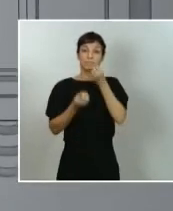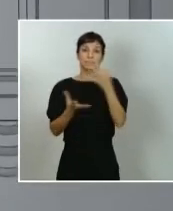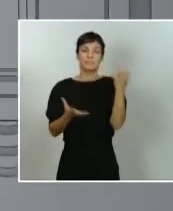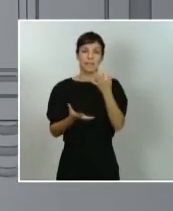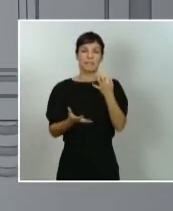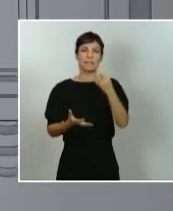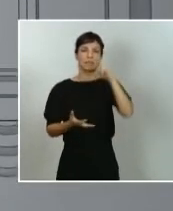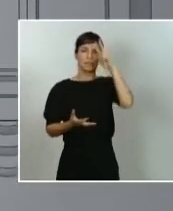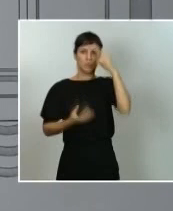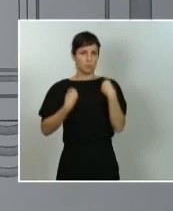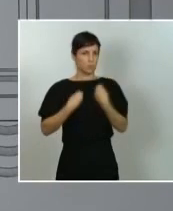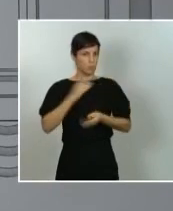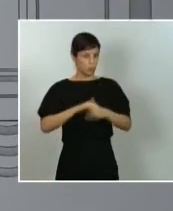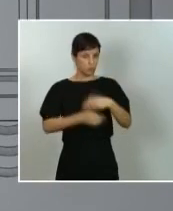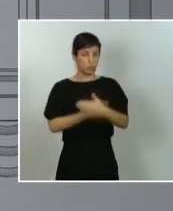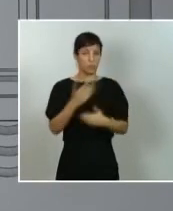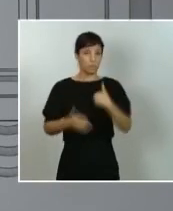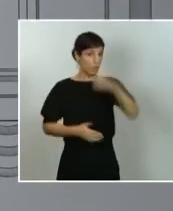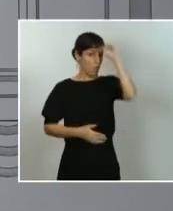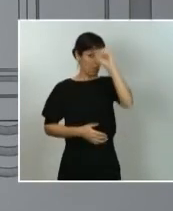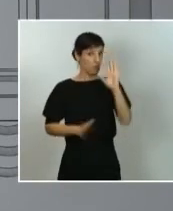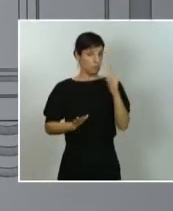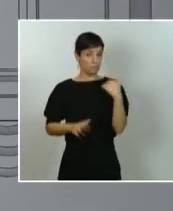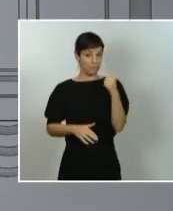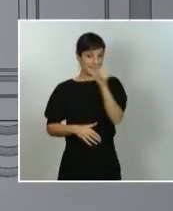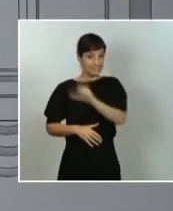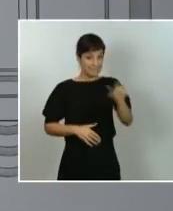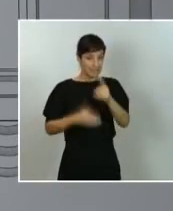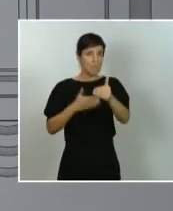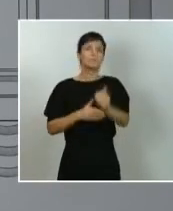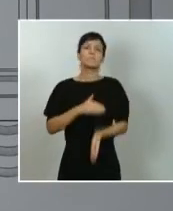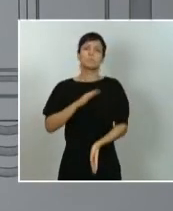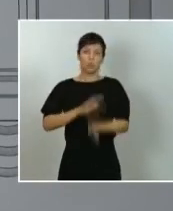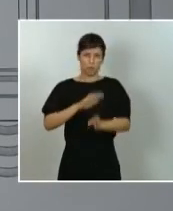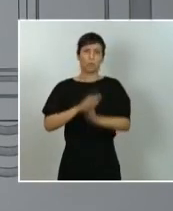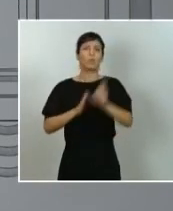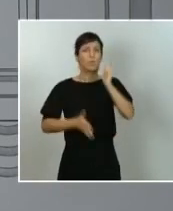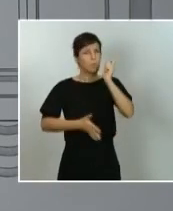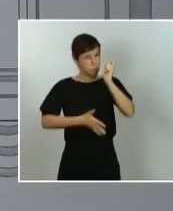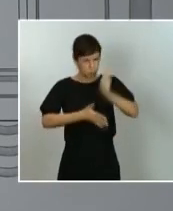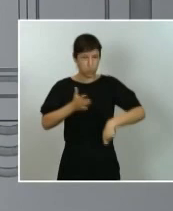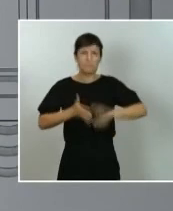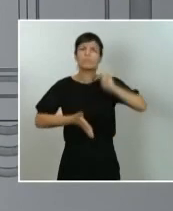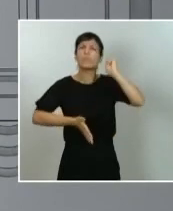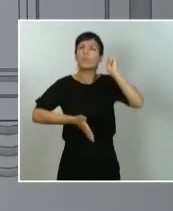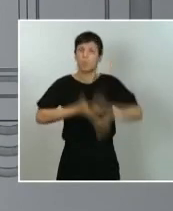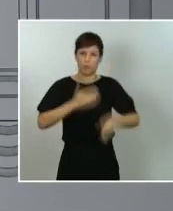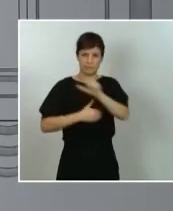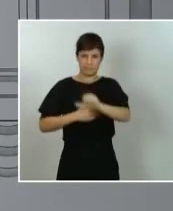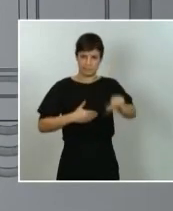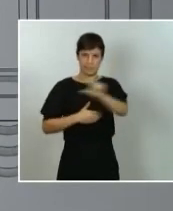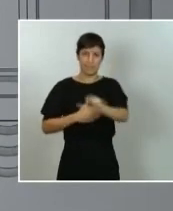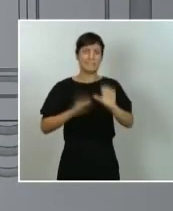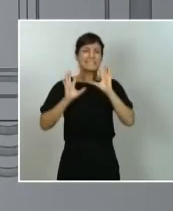máximo número de personas. Entonces, también muchas medidas, ¿no? Pues por una parte o por otra, pues han sonado un tanto